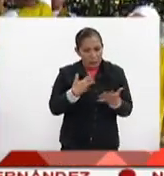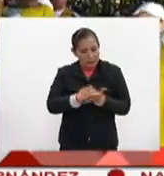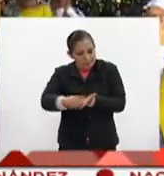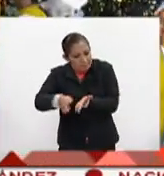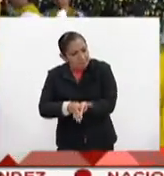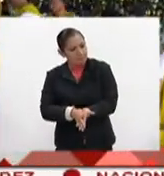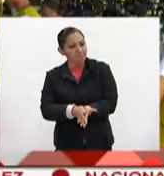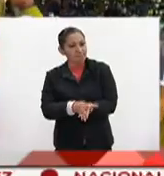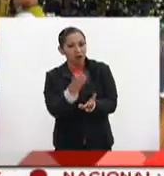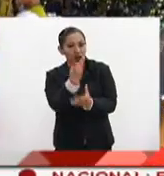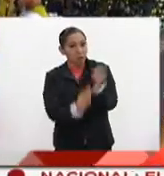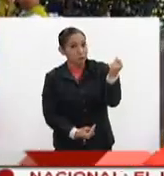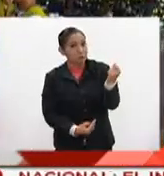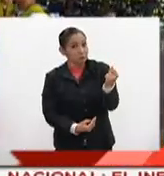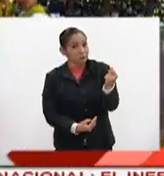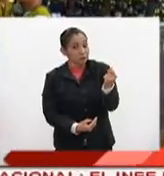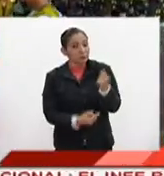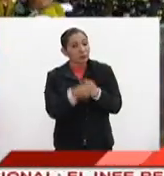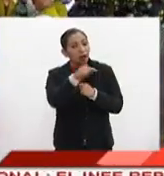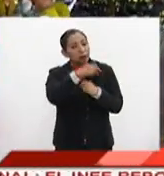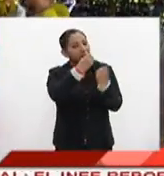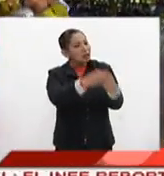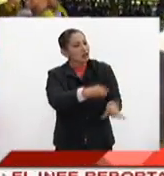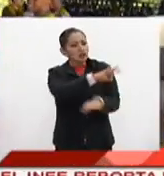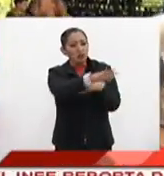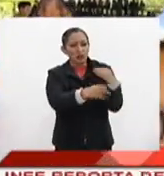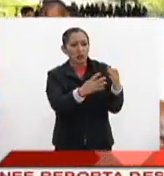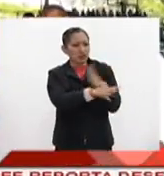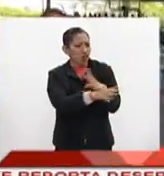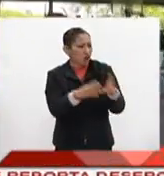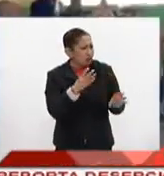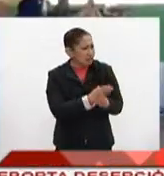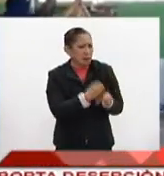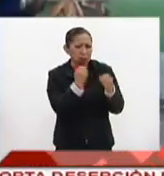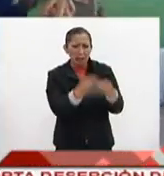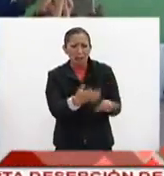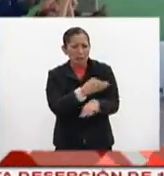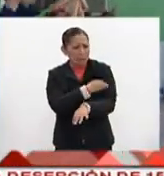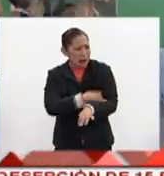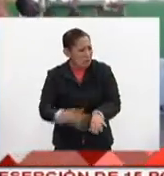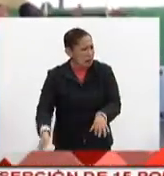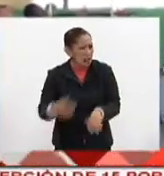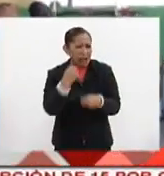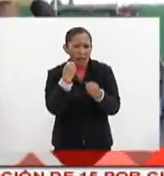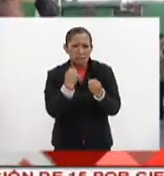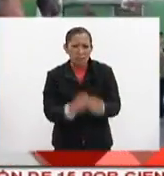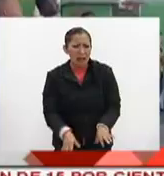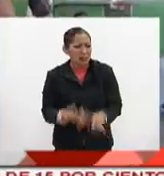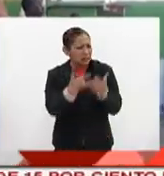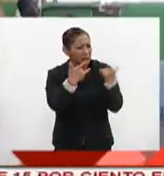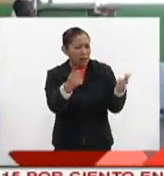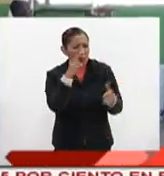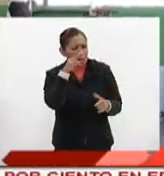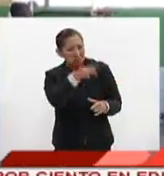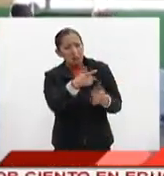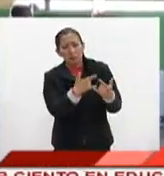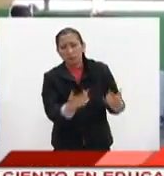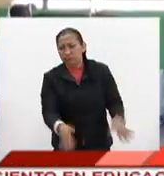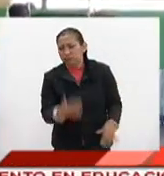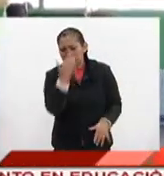valentía al mismo tiempo. De haber perdido todo, de un dolor muy grande, hay gente que perdió a sus familiares, sí. Hay historias muy